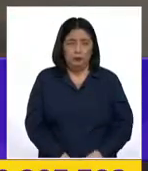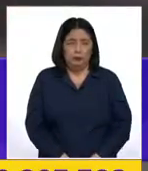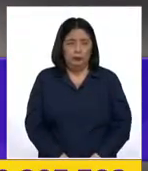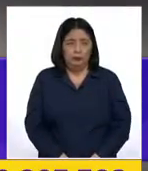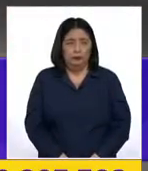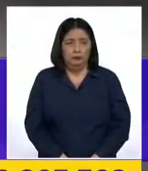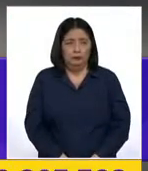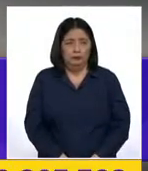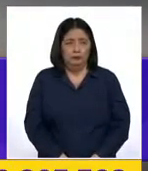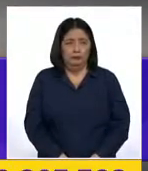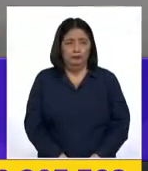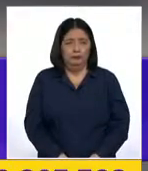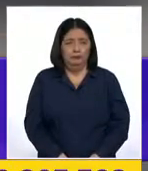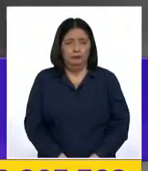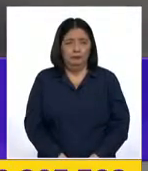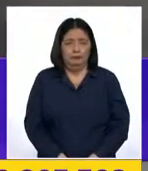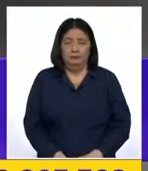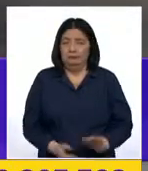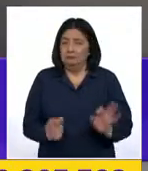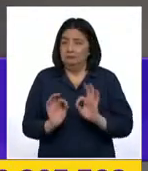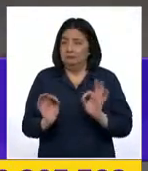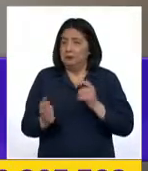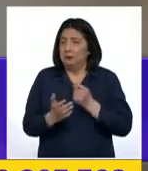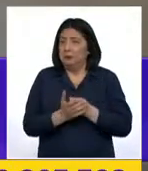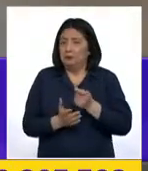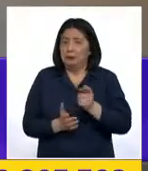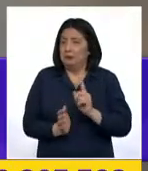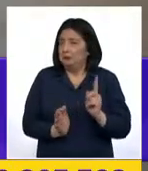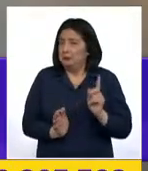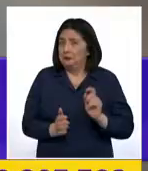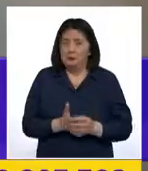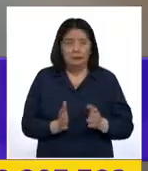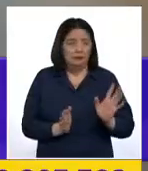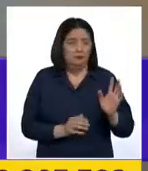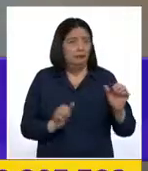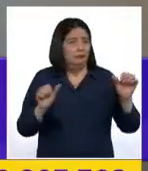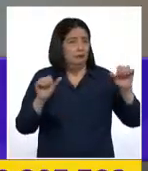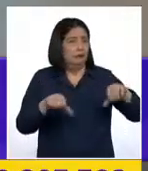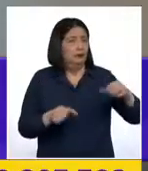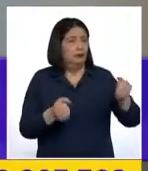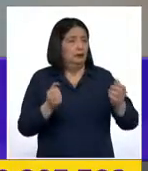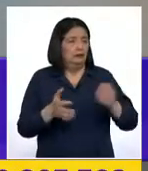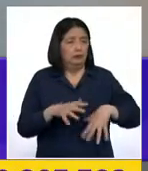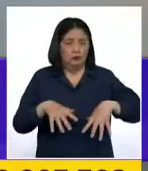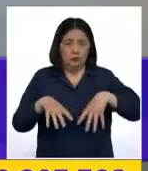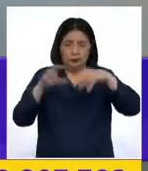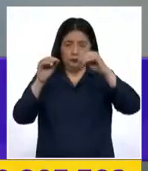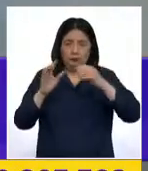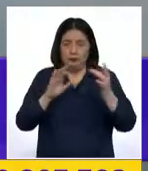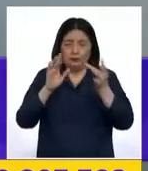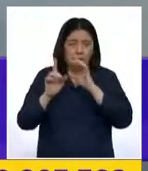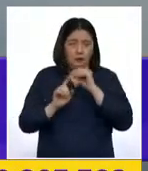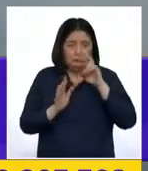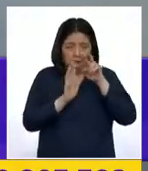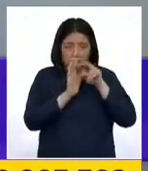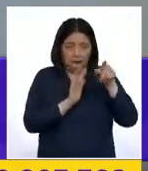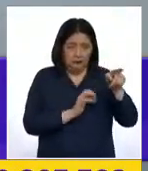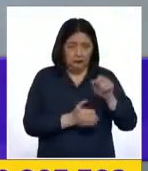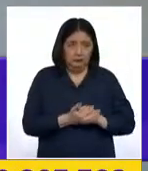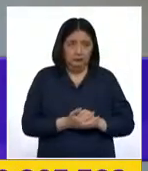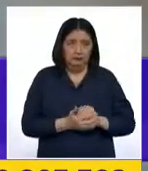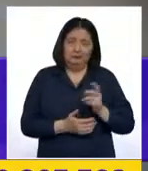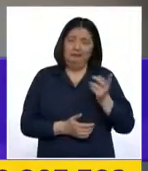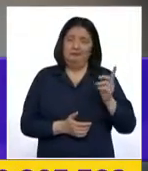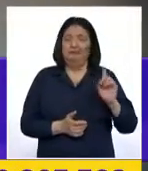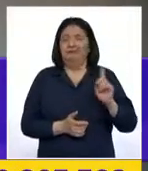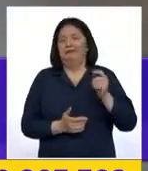Frío. Y no pagó peaje. Malos choferes ahora suben a las redes sociales videos como estos, en los que